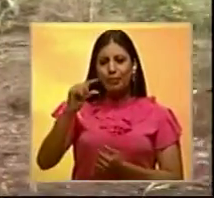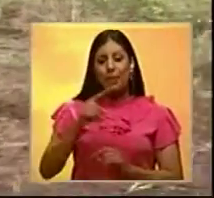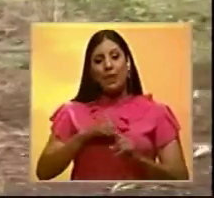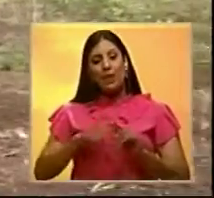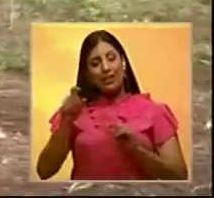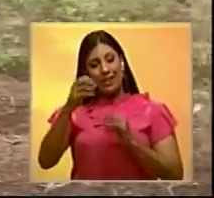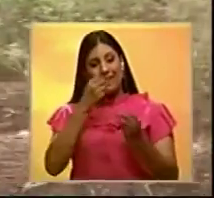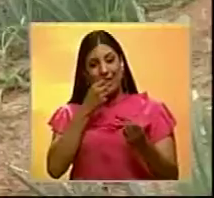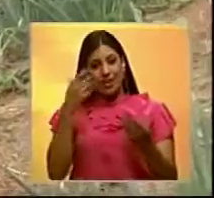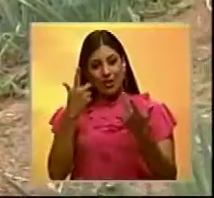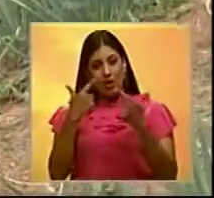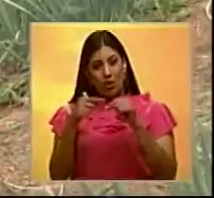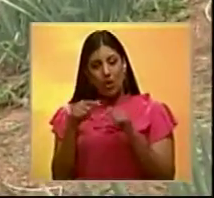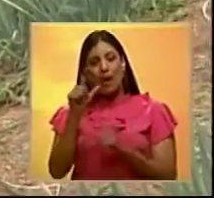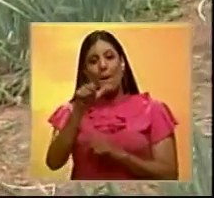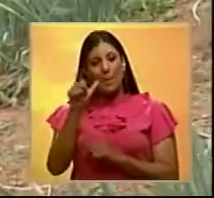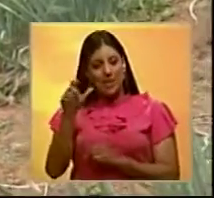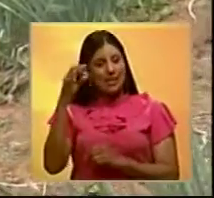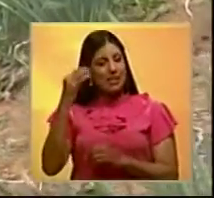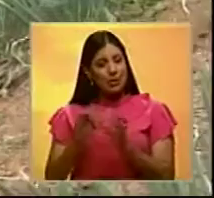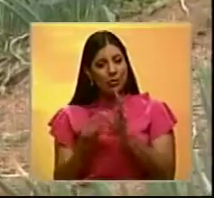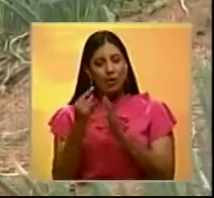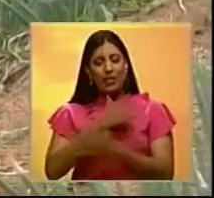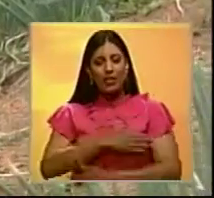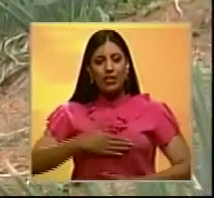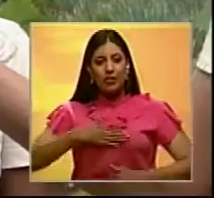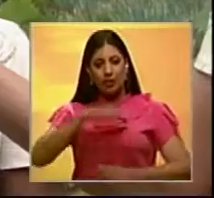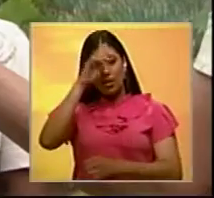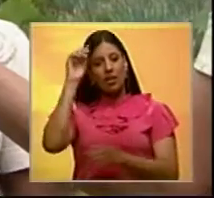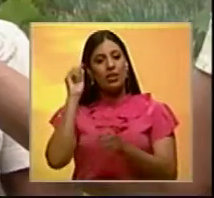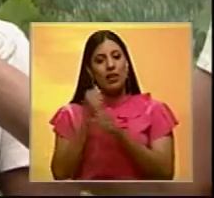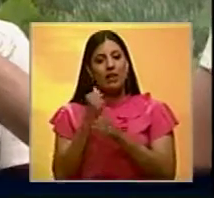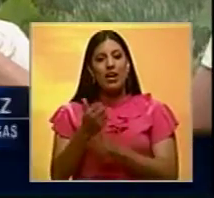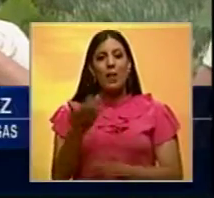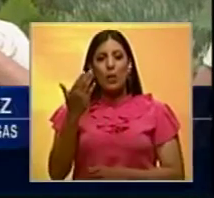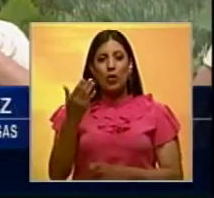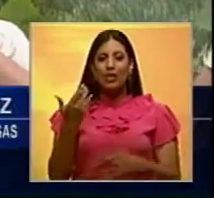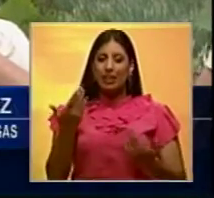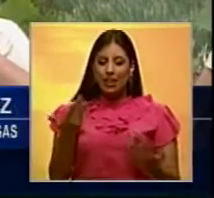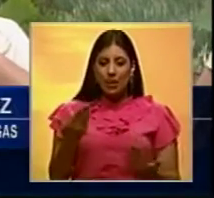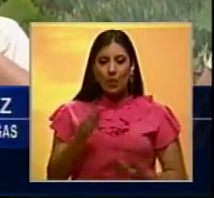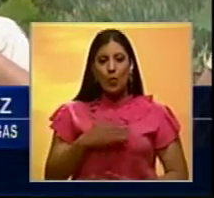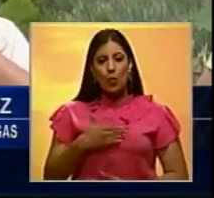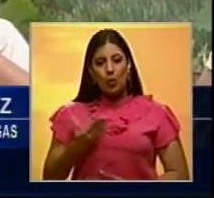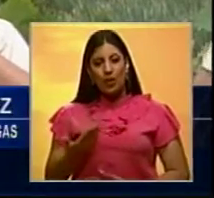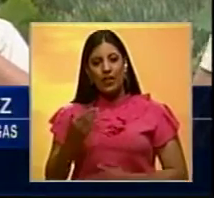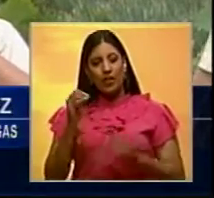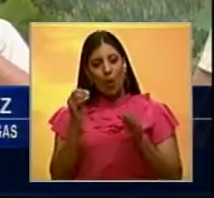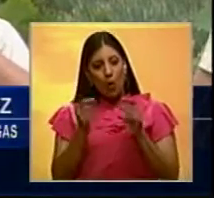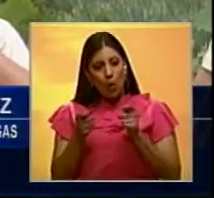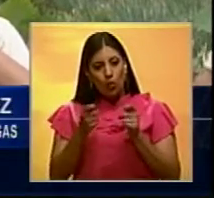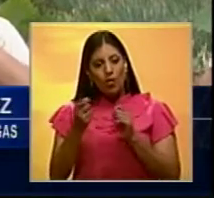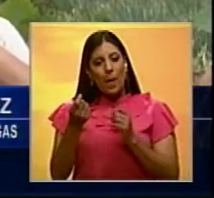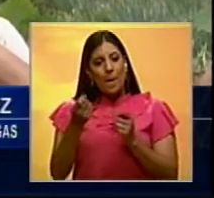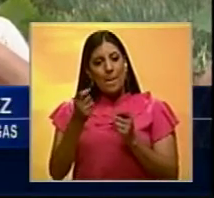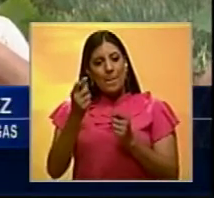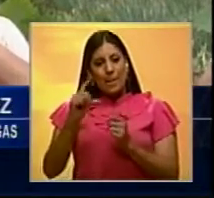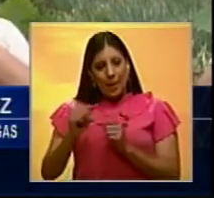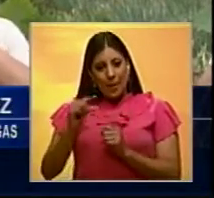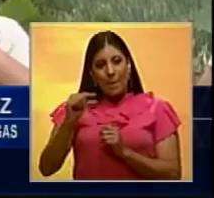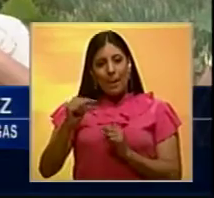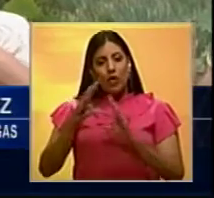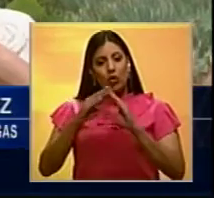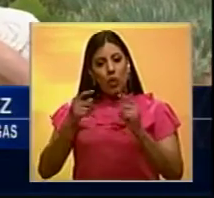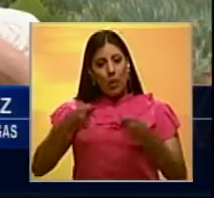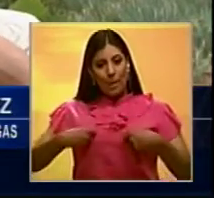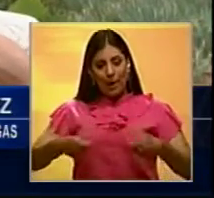verde de Caraballeda, la gente siembra y disfruta la jornada. La importancia de que pueden ahorrarse una cierta cantidad de